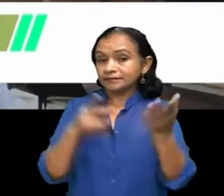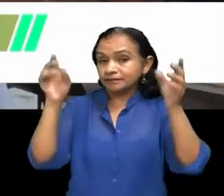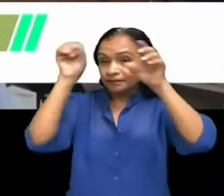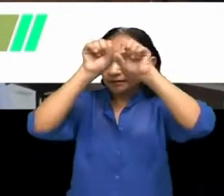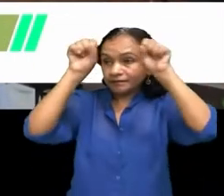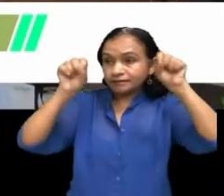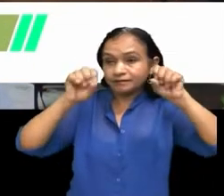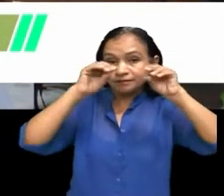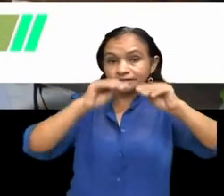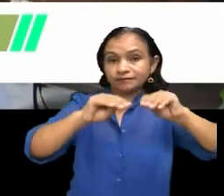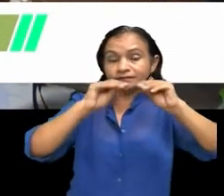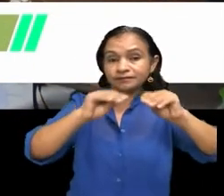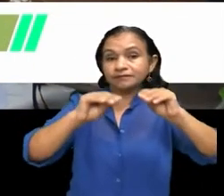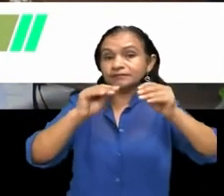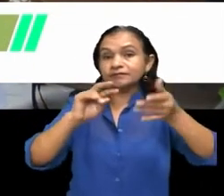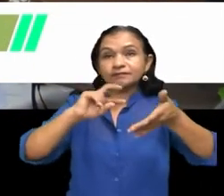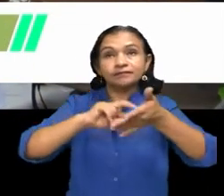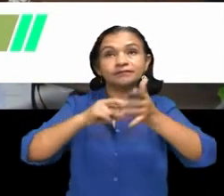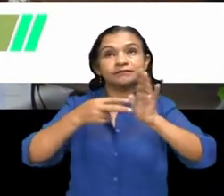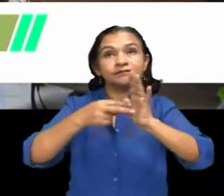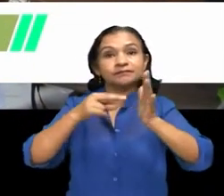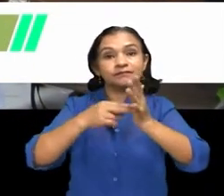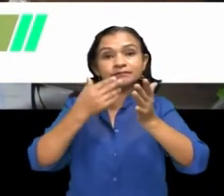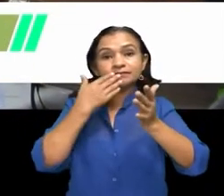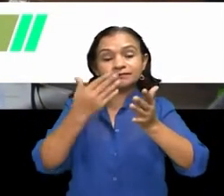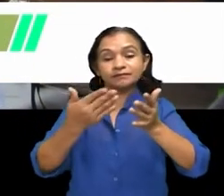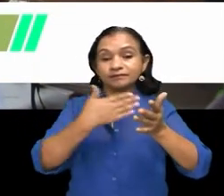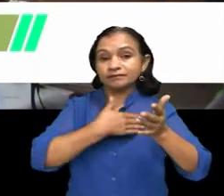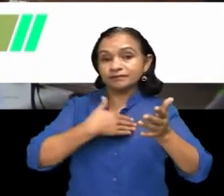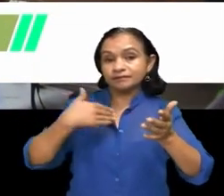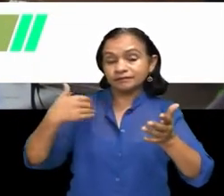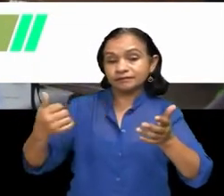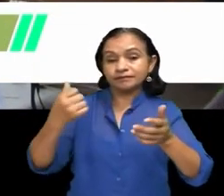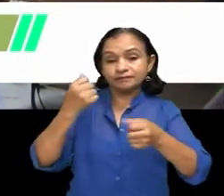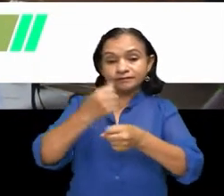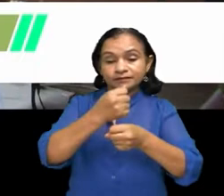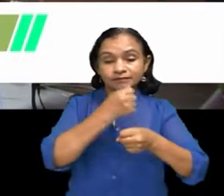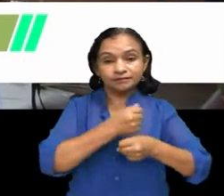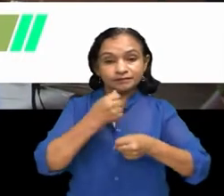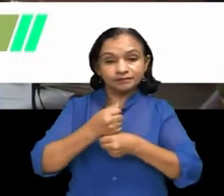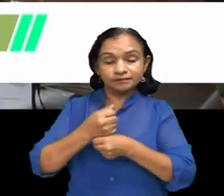capacitaciones en lo que es la eficiencia y el mejoramiento de las artesanías